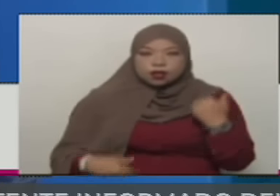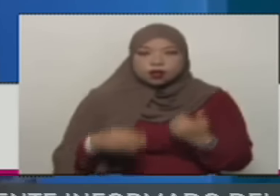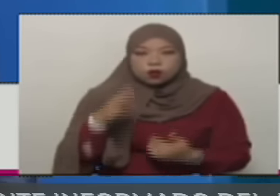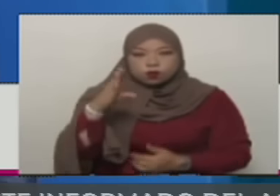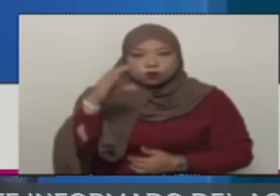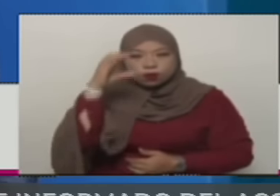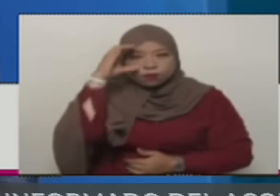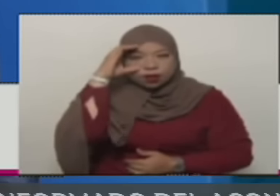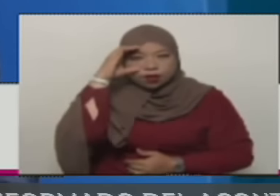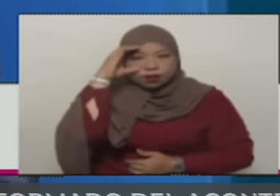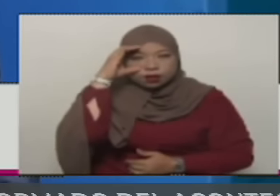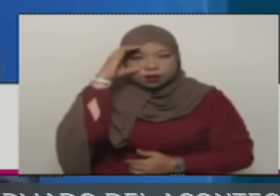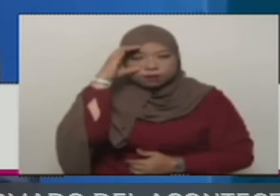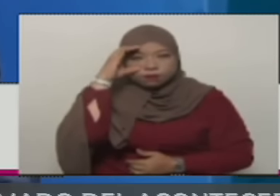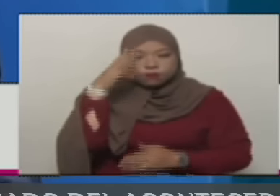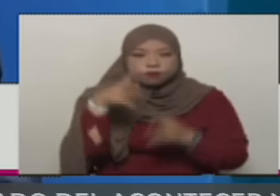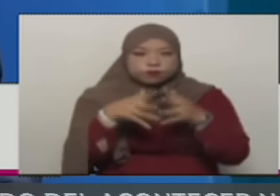retirada.